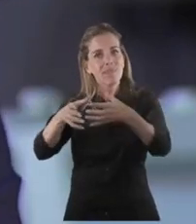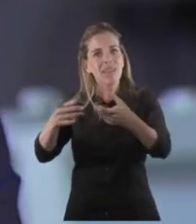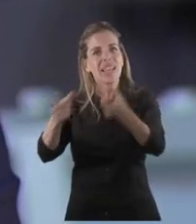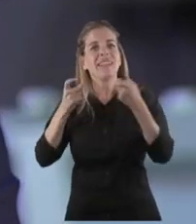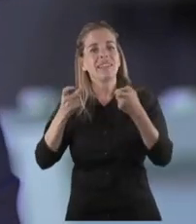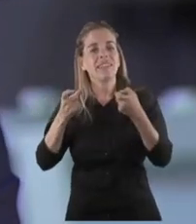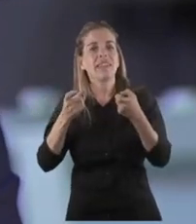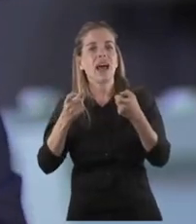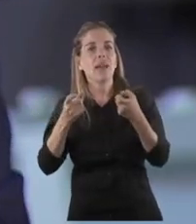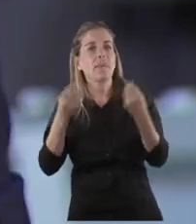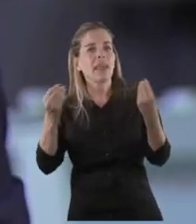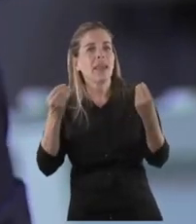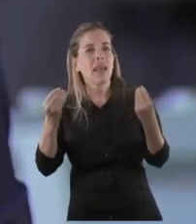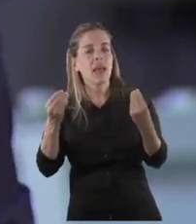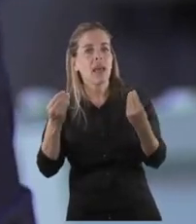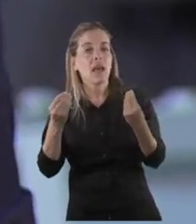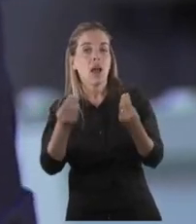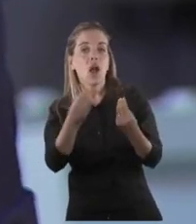el mundo.